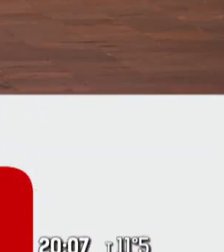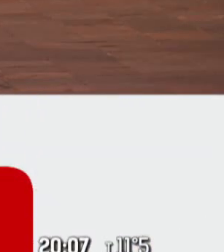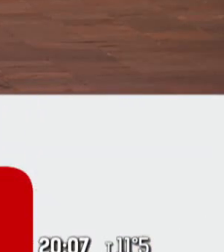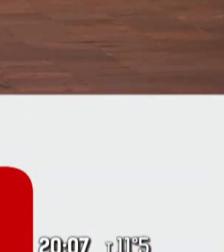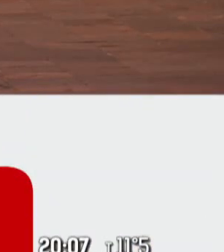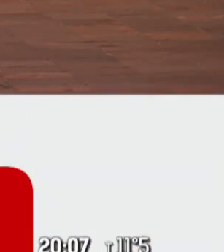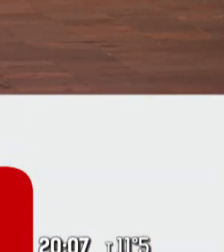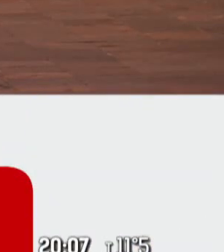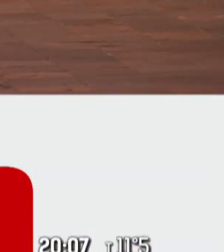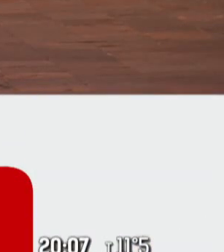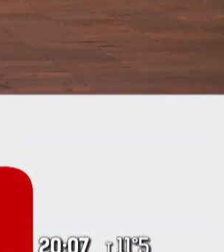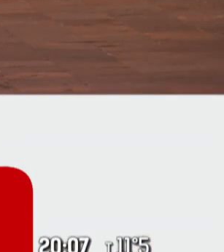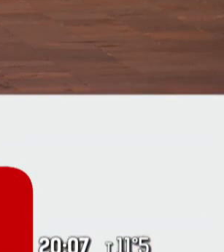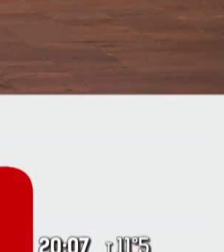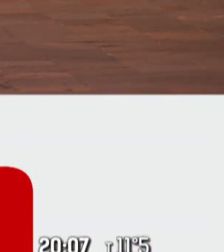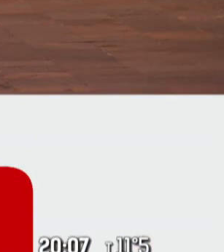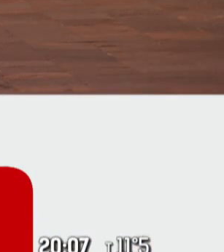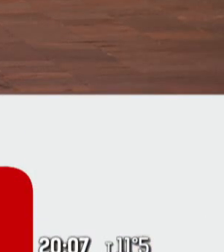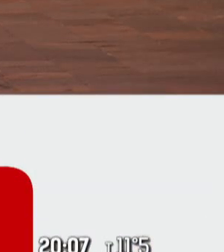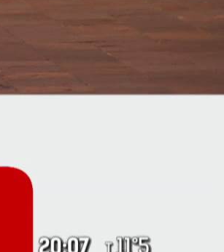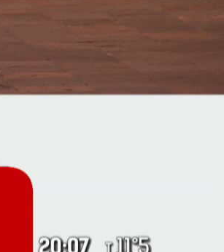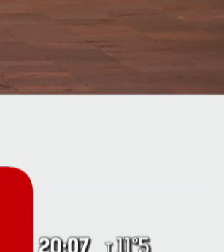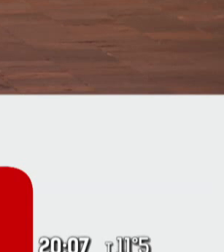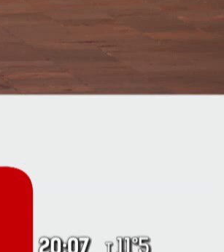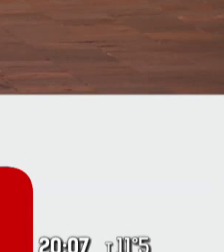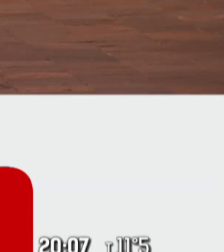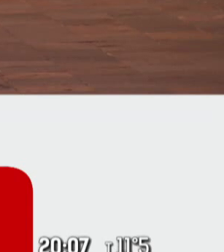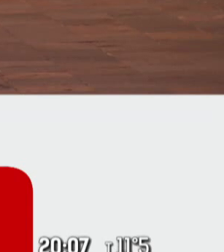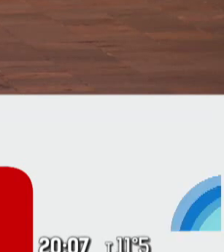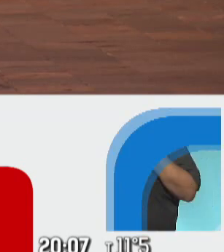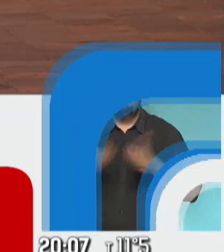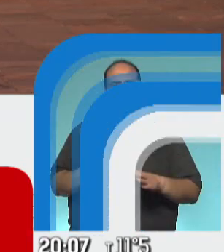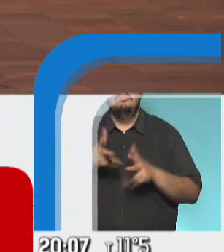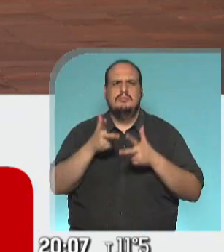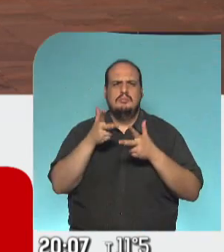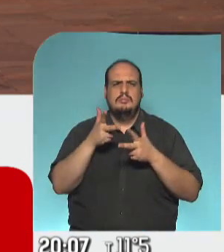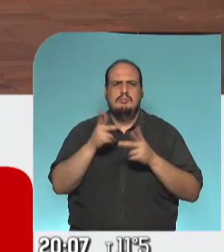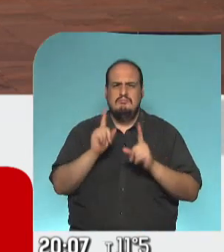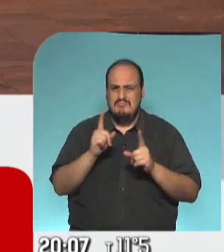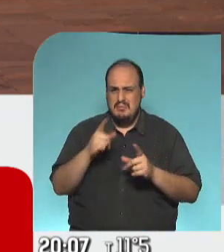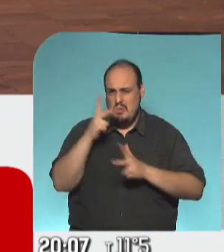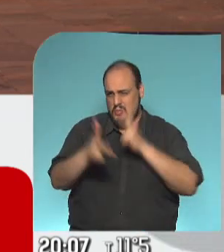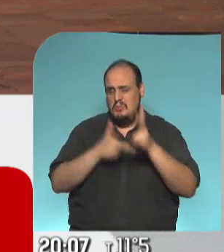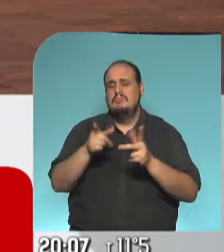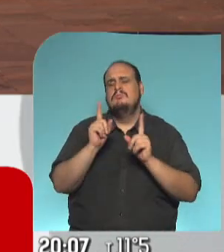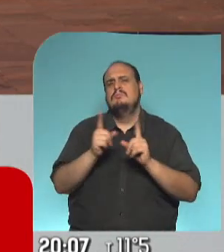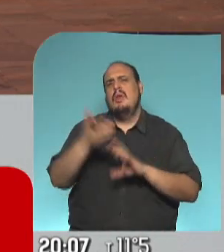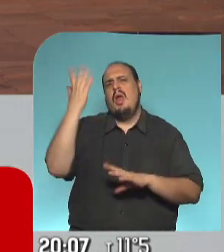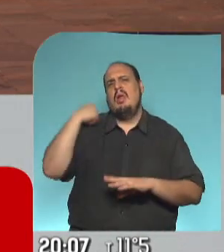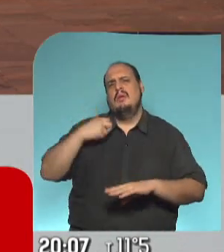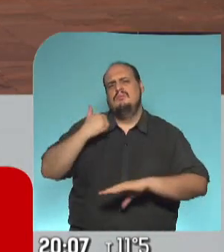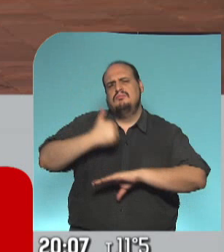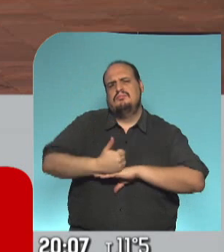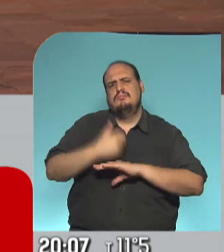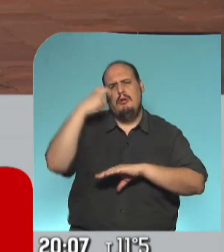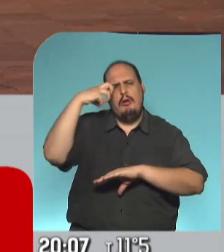Parte de lo que ya había dicho en aquella apertura de sesiones ordinarias, cuando también había utilizado el nunca más, se quejó en algún momento el presidente de la Nación en su